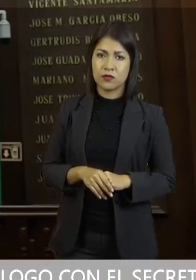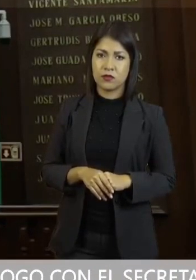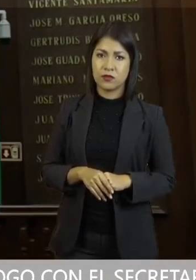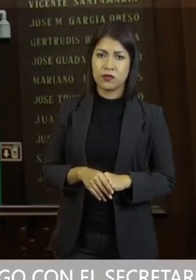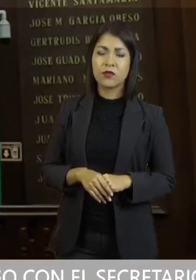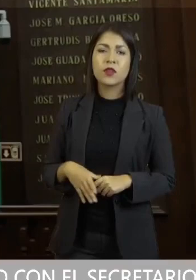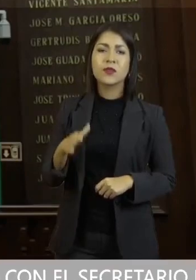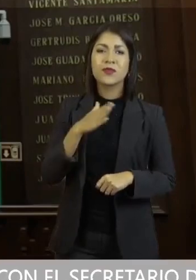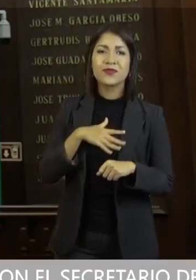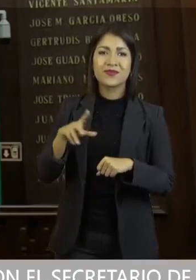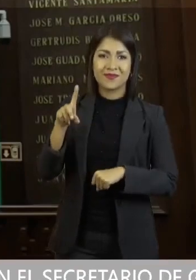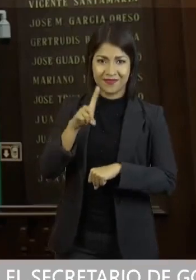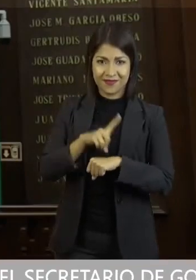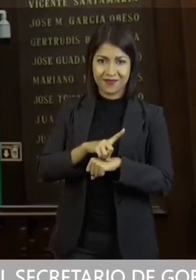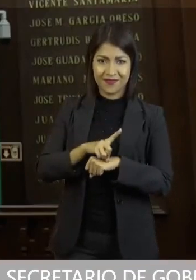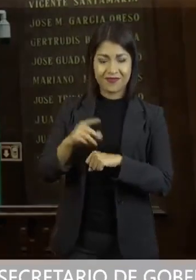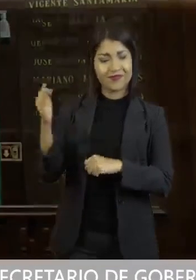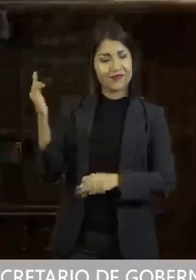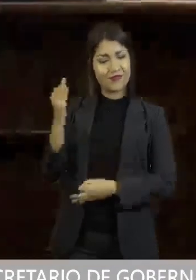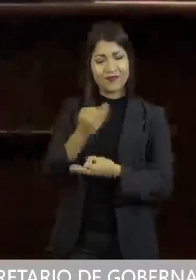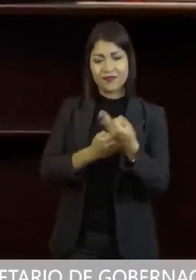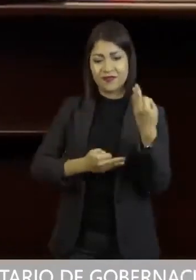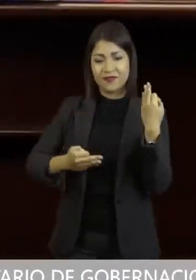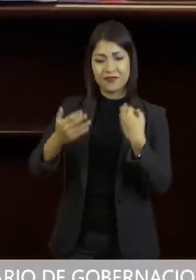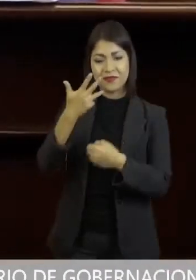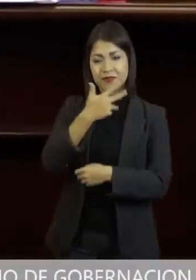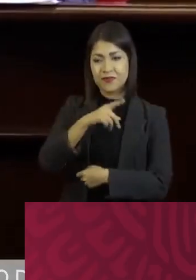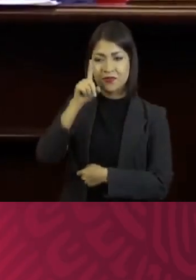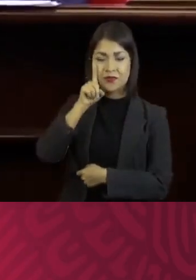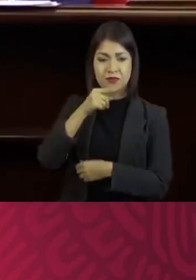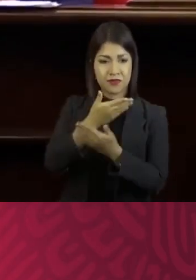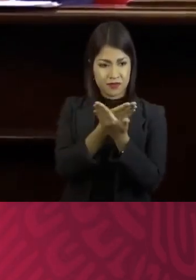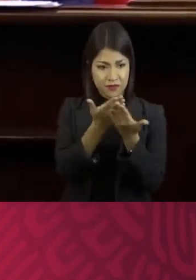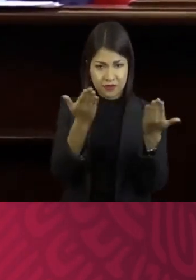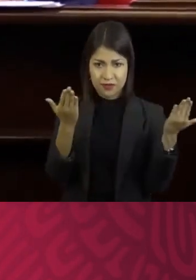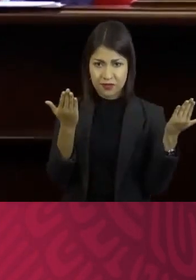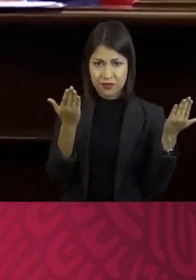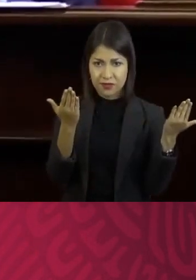Muy buenos días a todas, a todos ustedes,